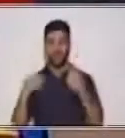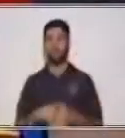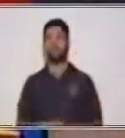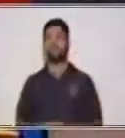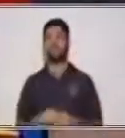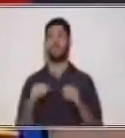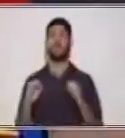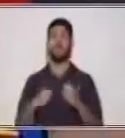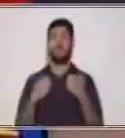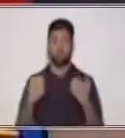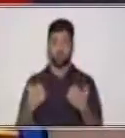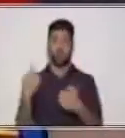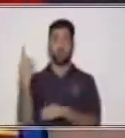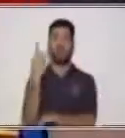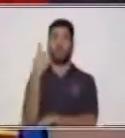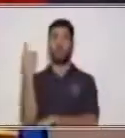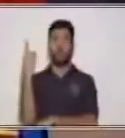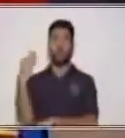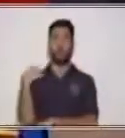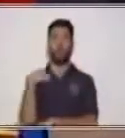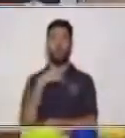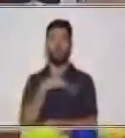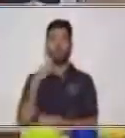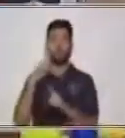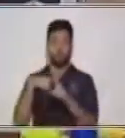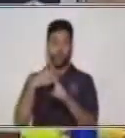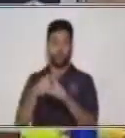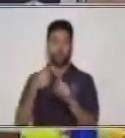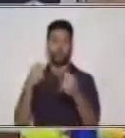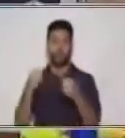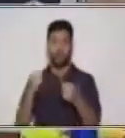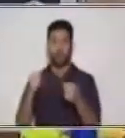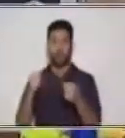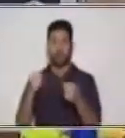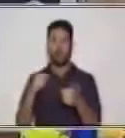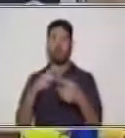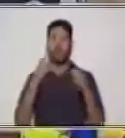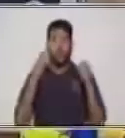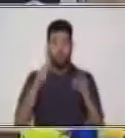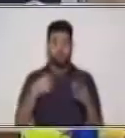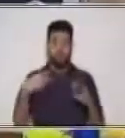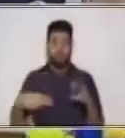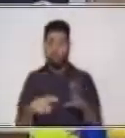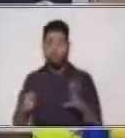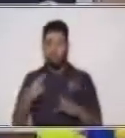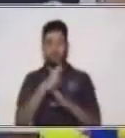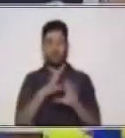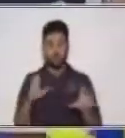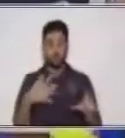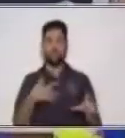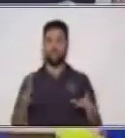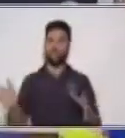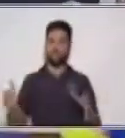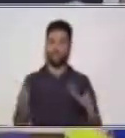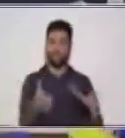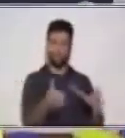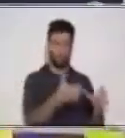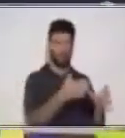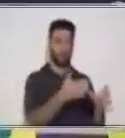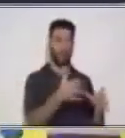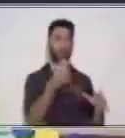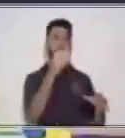muy importante que nosotros cuando hagamos, tenemos que recoger todo lo que utilizamos, ¿sí? Y